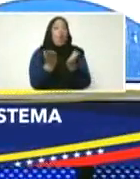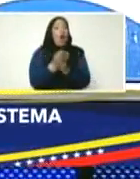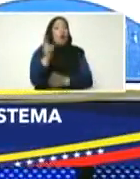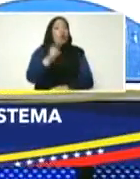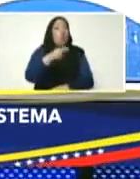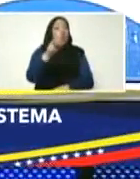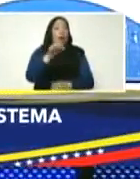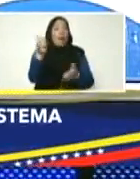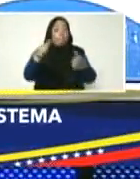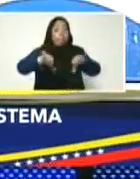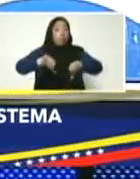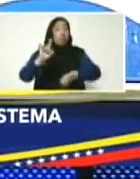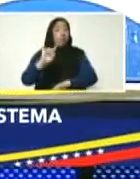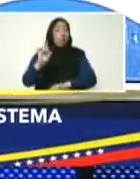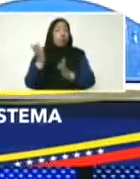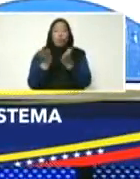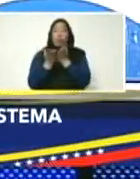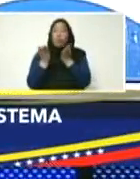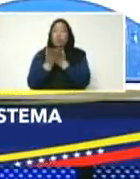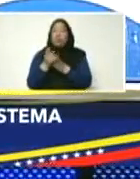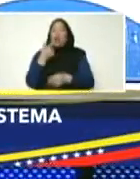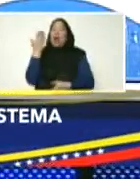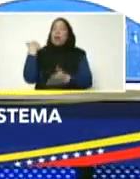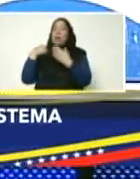Inmediatamente. Como decía la negra,